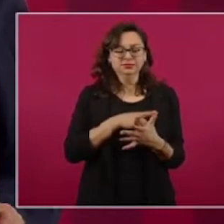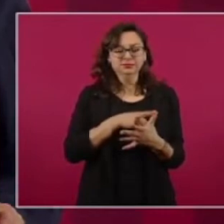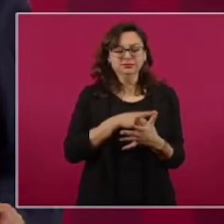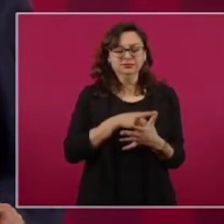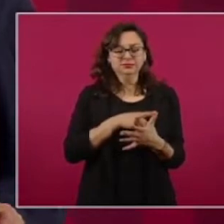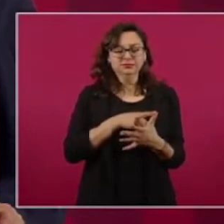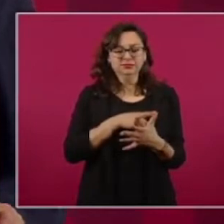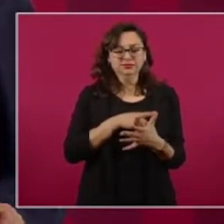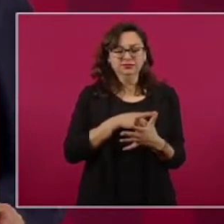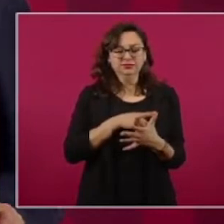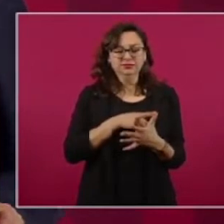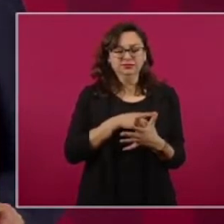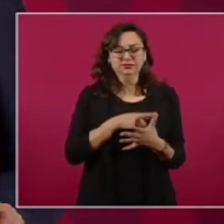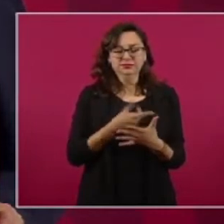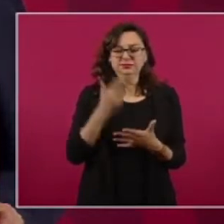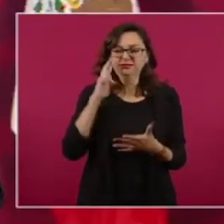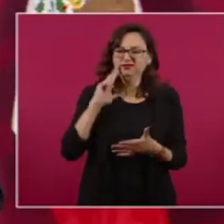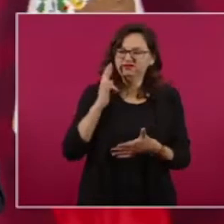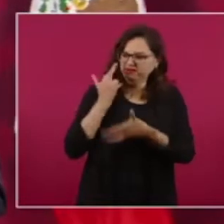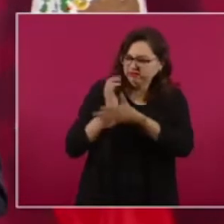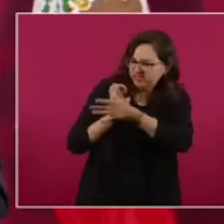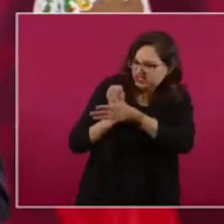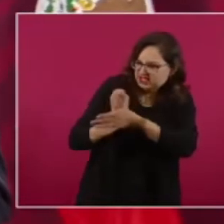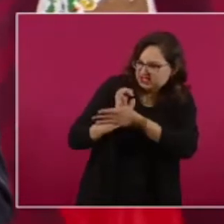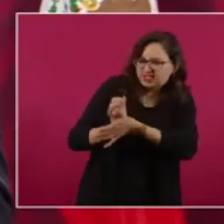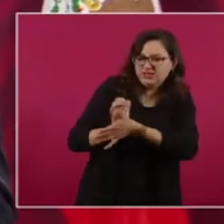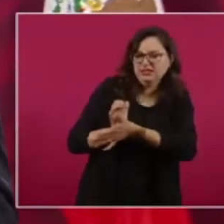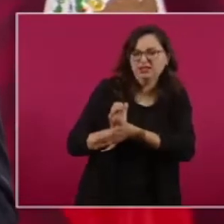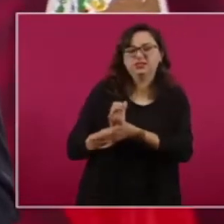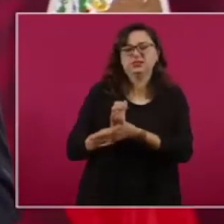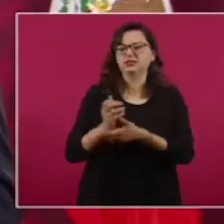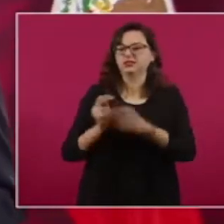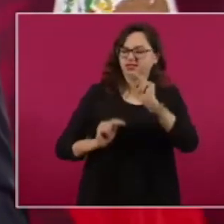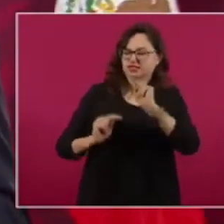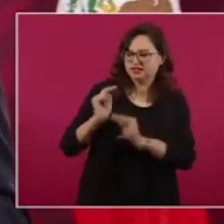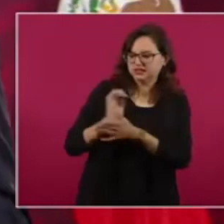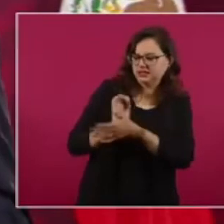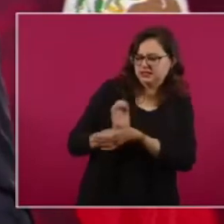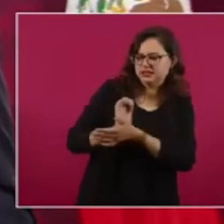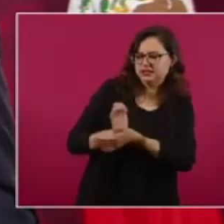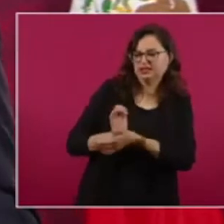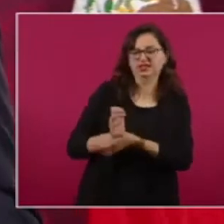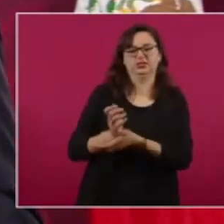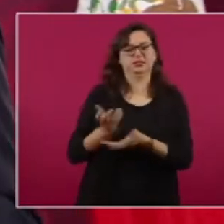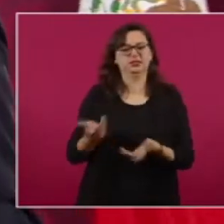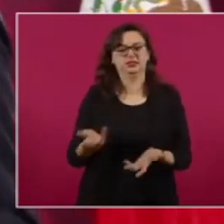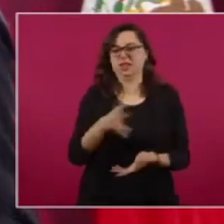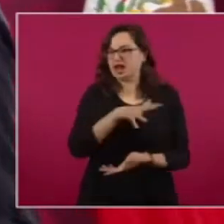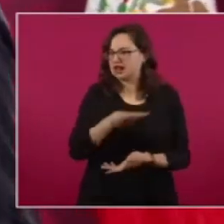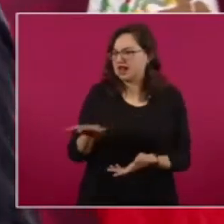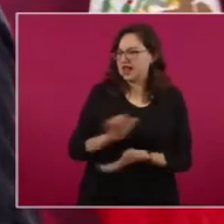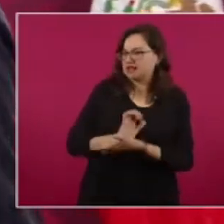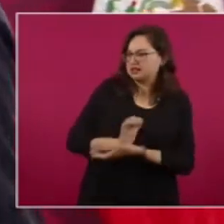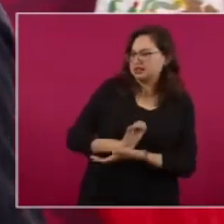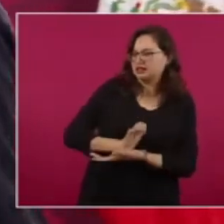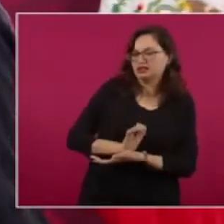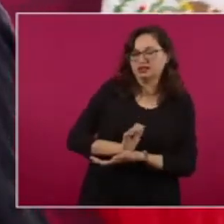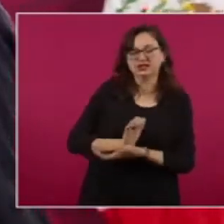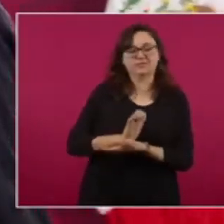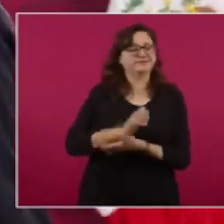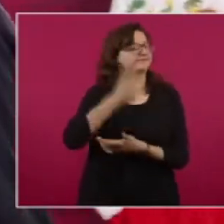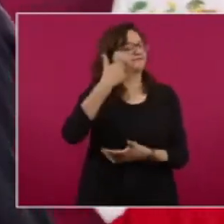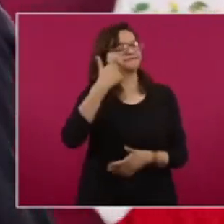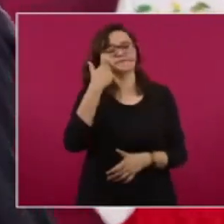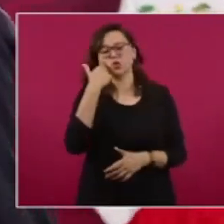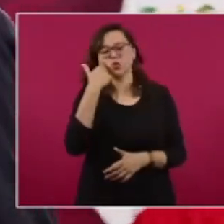quiere racismo, ni clasismo, ni discriminación.